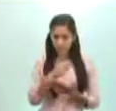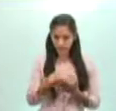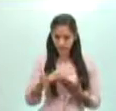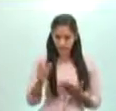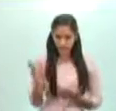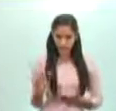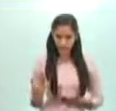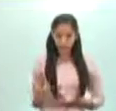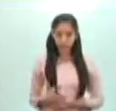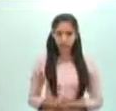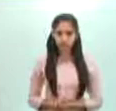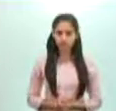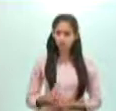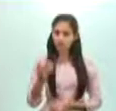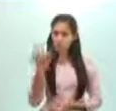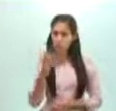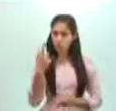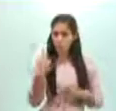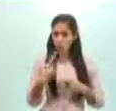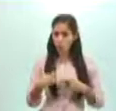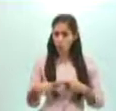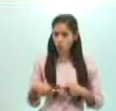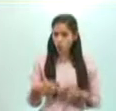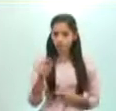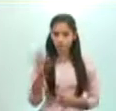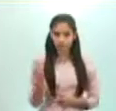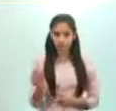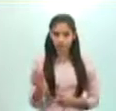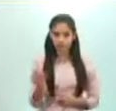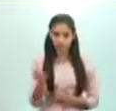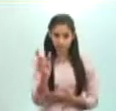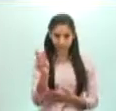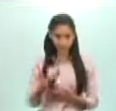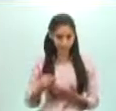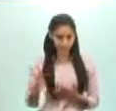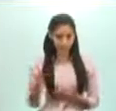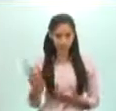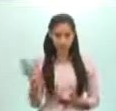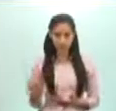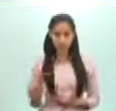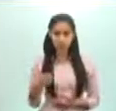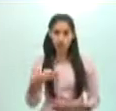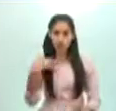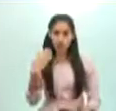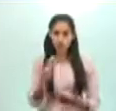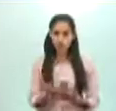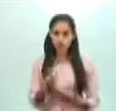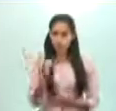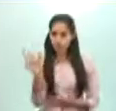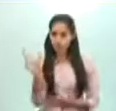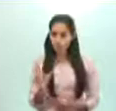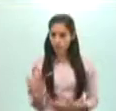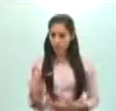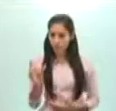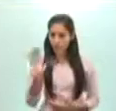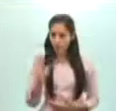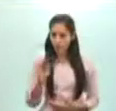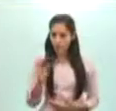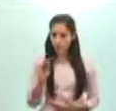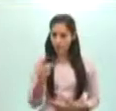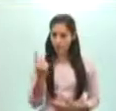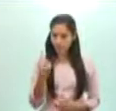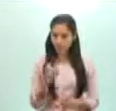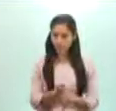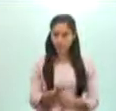poeta, a quien otro gran poeta, y valga la repetición, le dedicó un poema que dice en sus